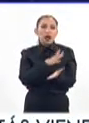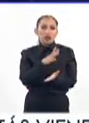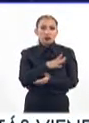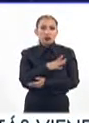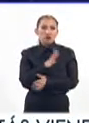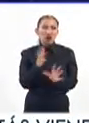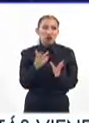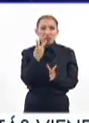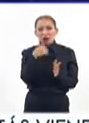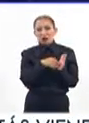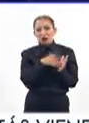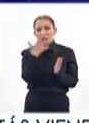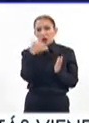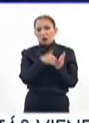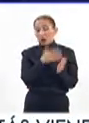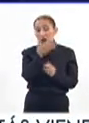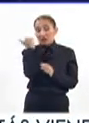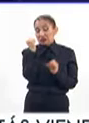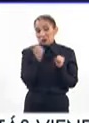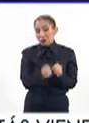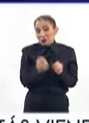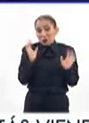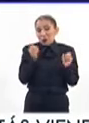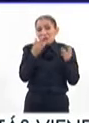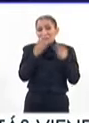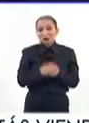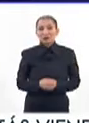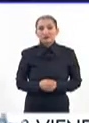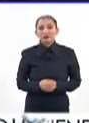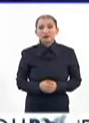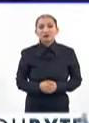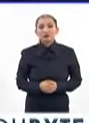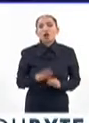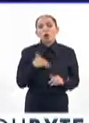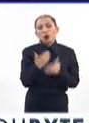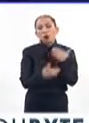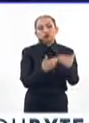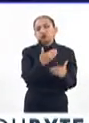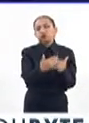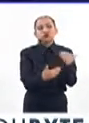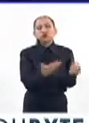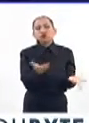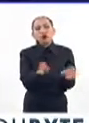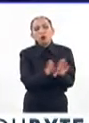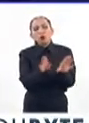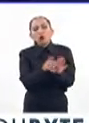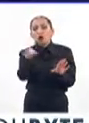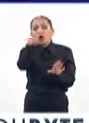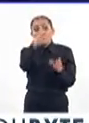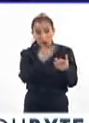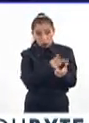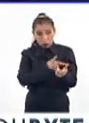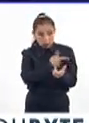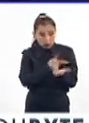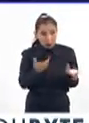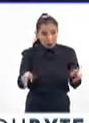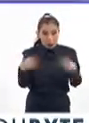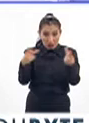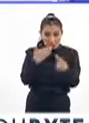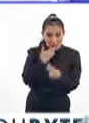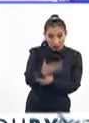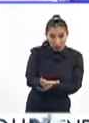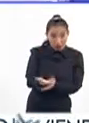debió ser alrededor de 2,000 o 5,000, no estoy seguro. ¿Cómo ha sido el proceso de aceptación, de